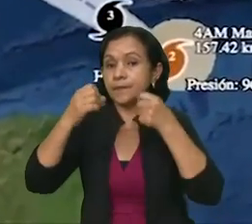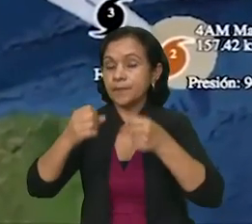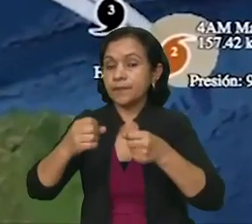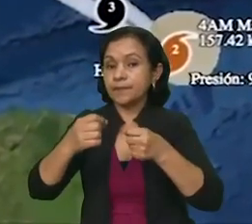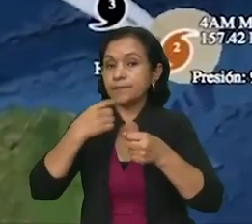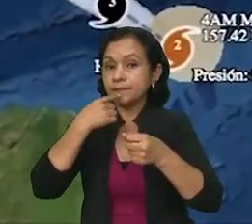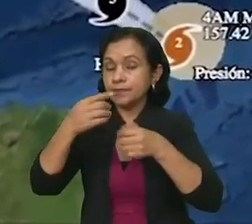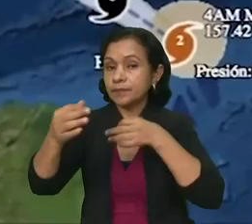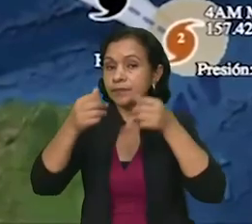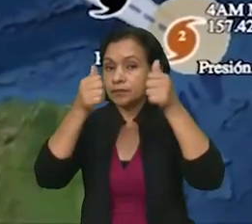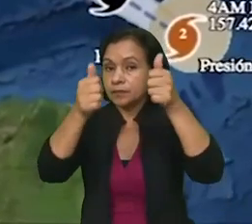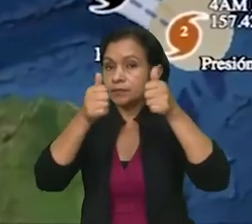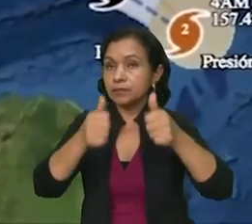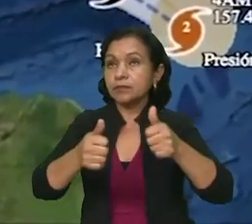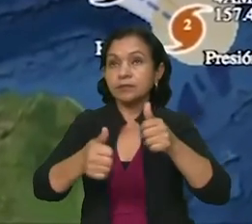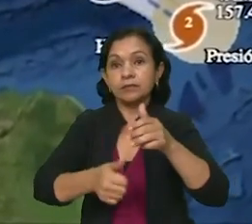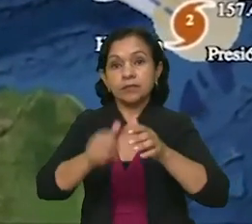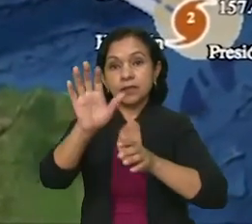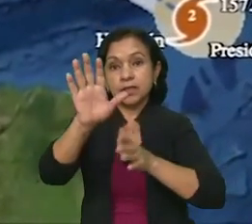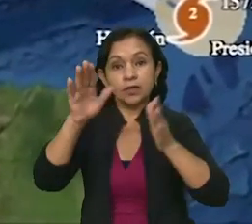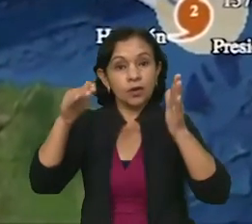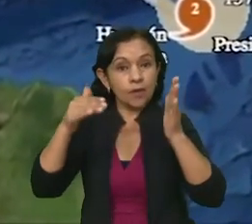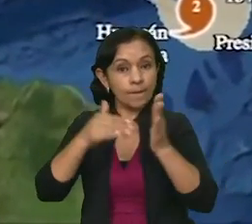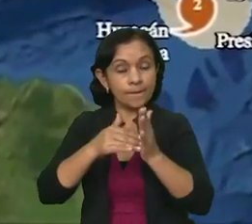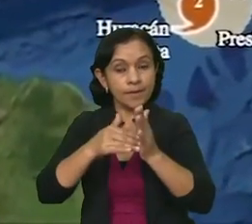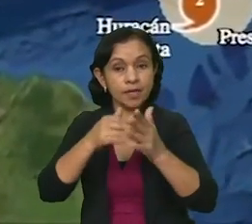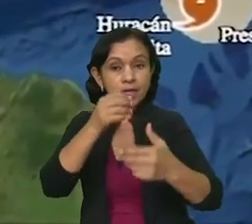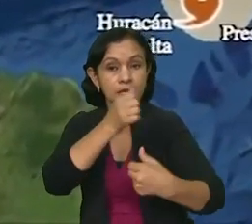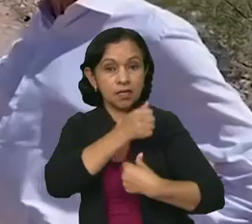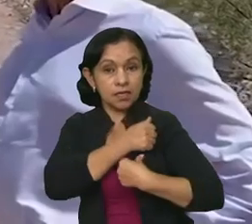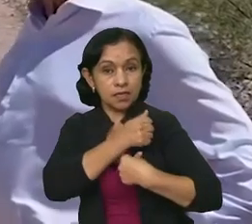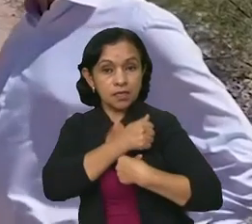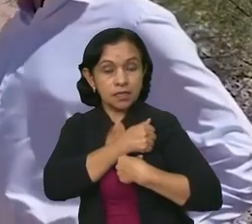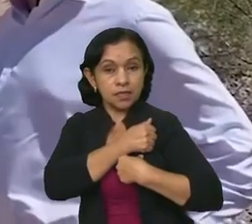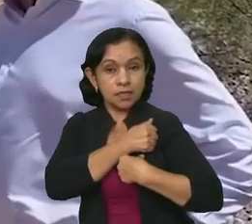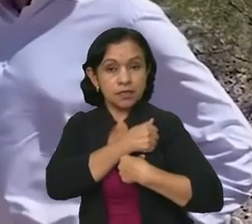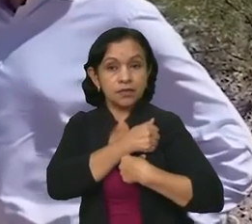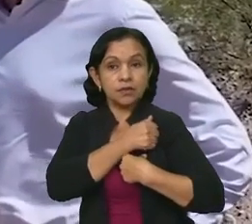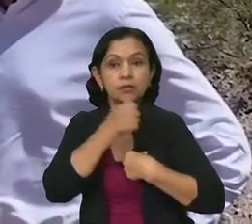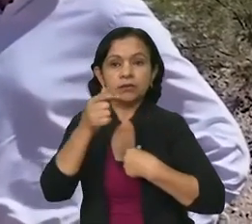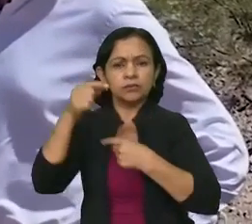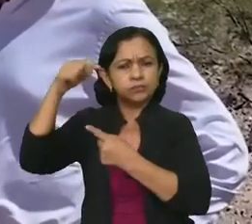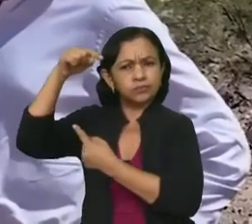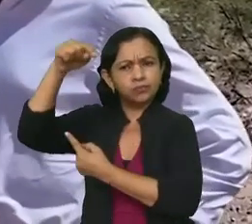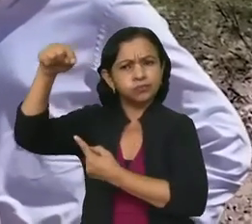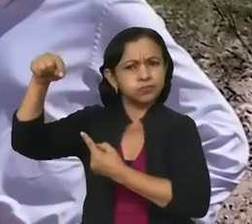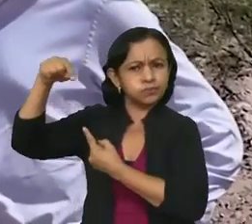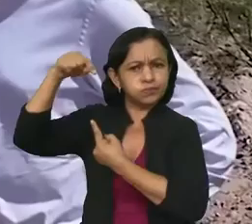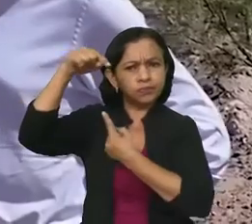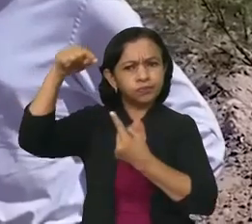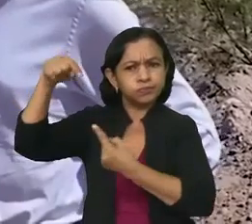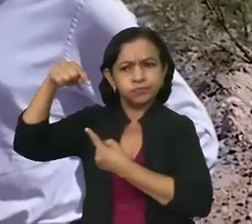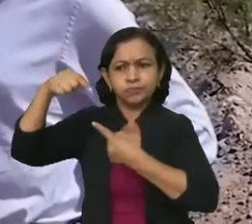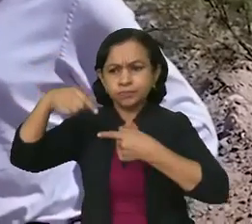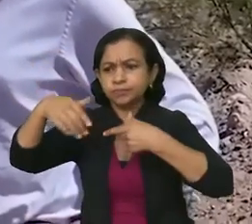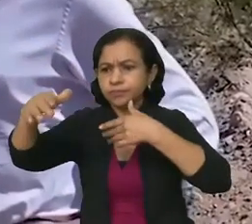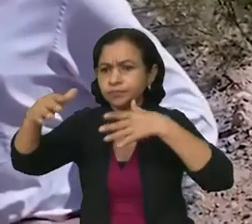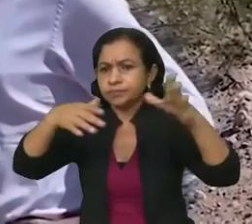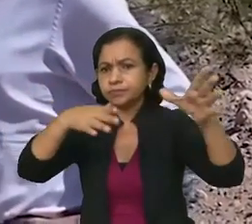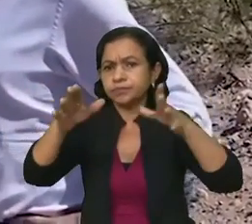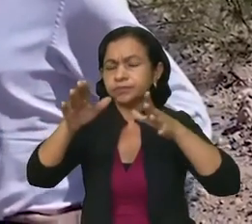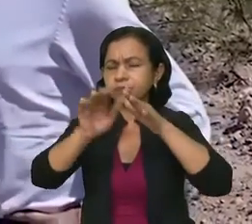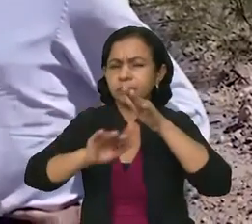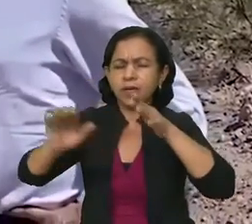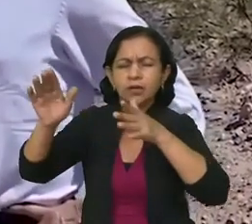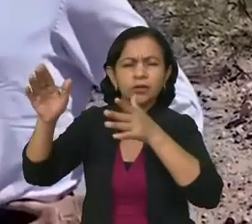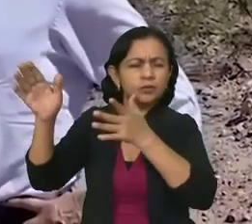ha anunciado el despliegue de 5.000 efectivos del ejército ante la llegada al país del huracán Delta. La tormenta se mueve con vientos